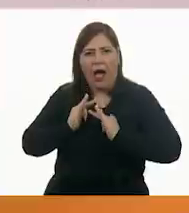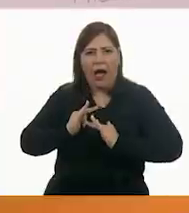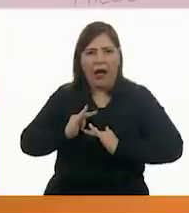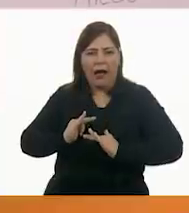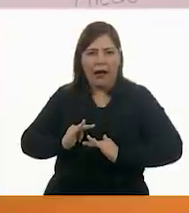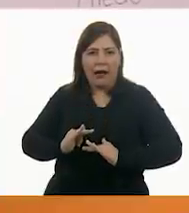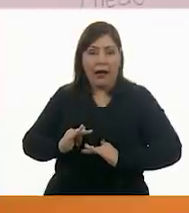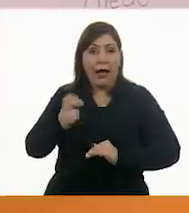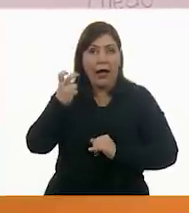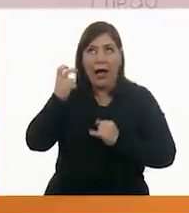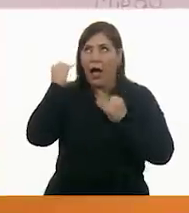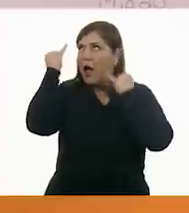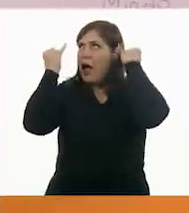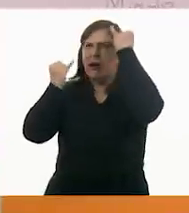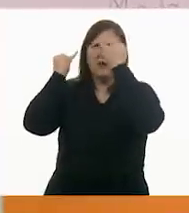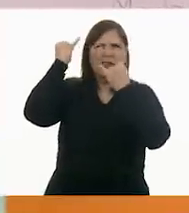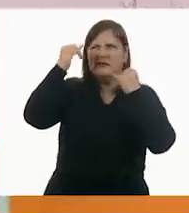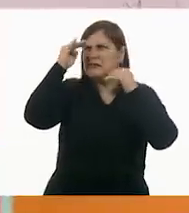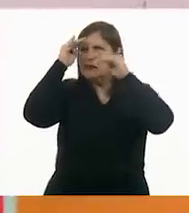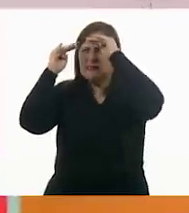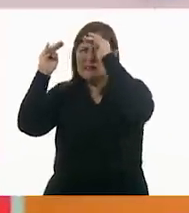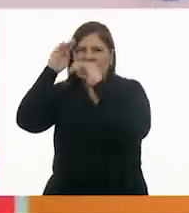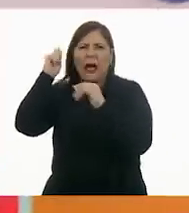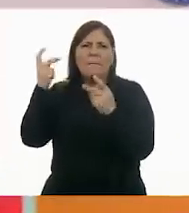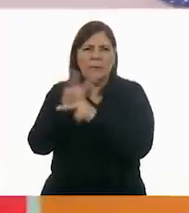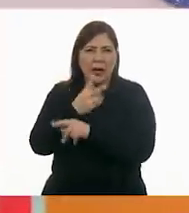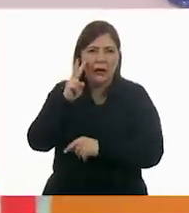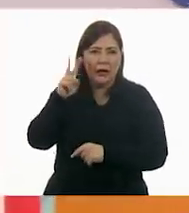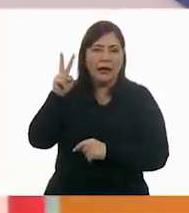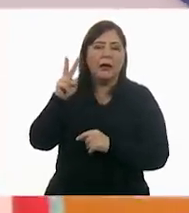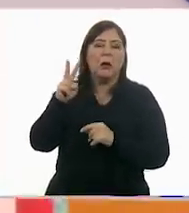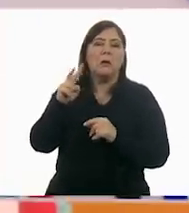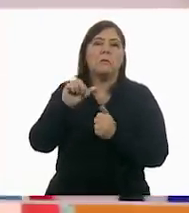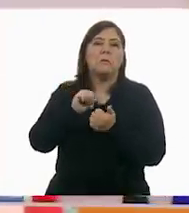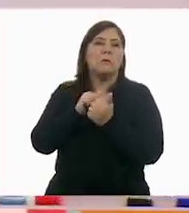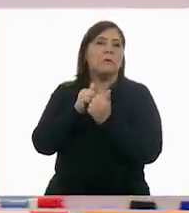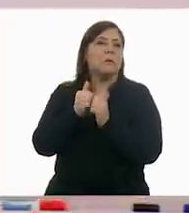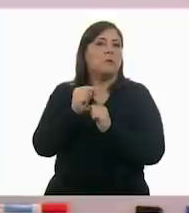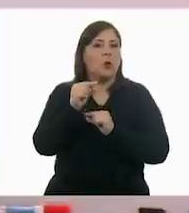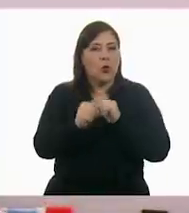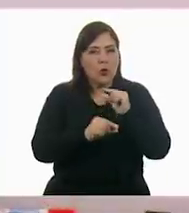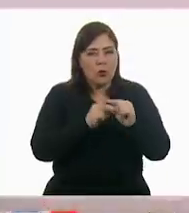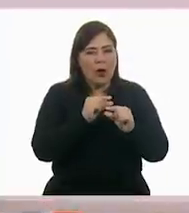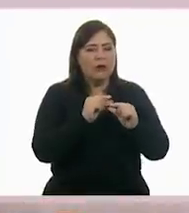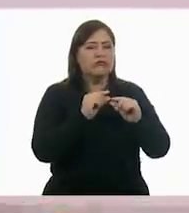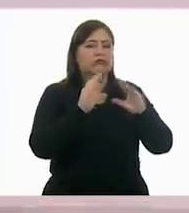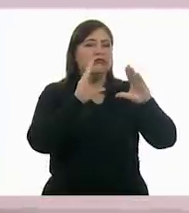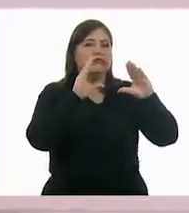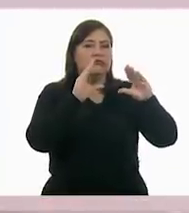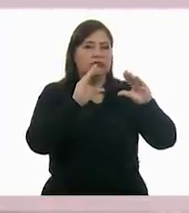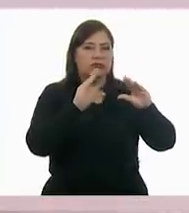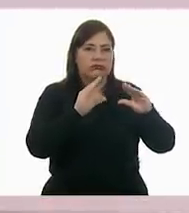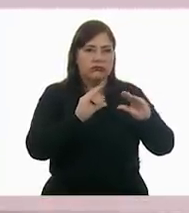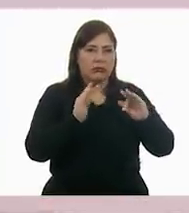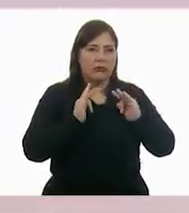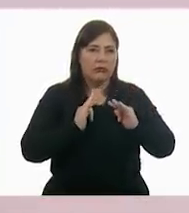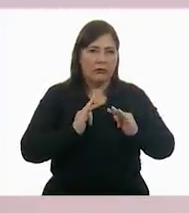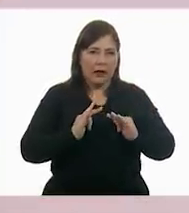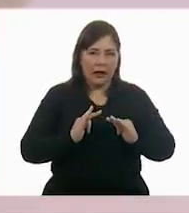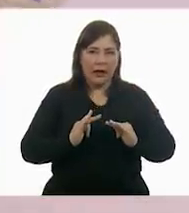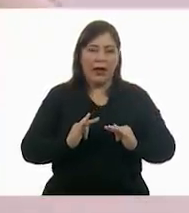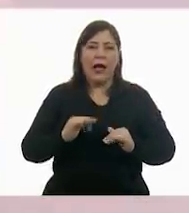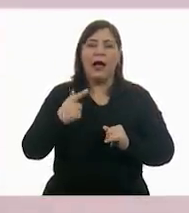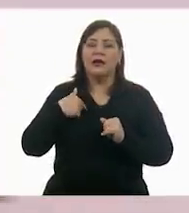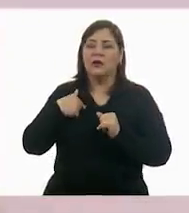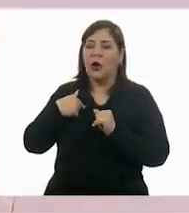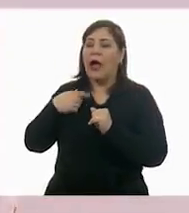con esos pensamientos? Empiezan a calmarse. Empiezan a dejarnos ver